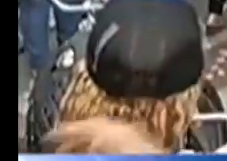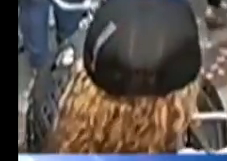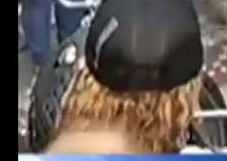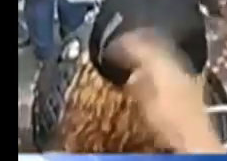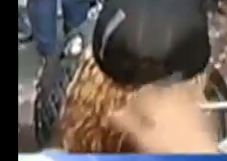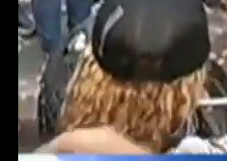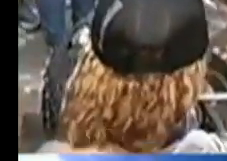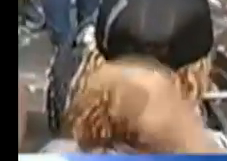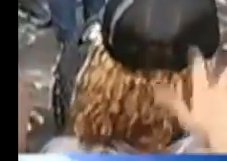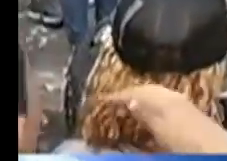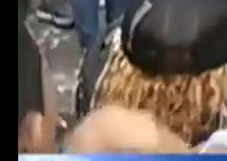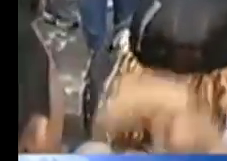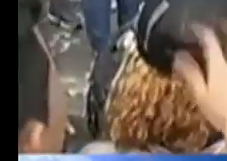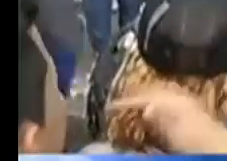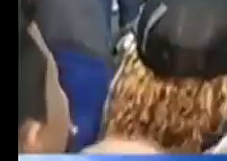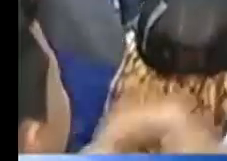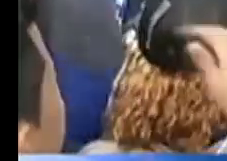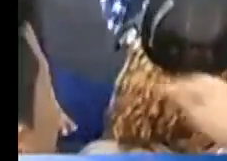Manta.